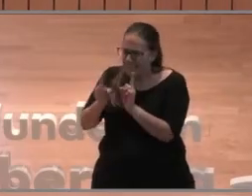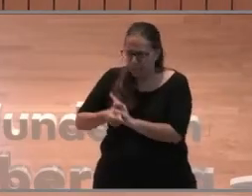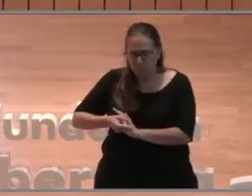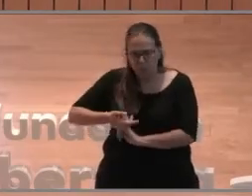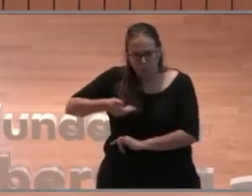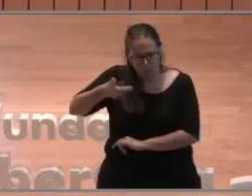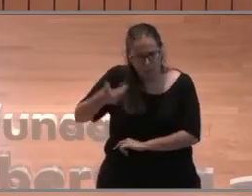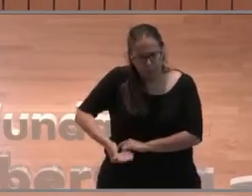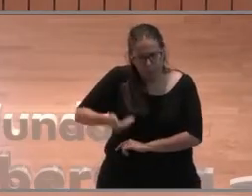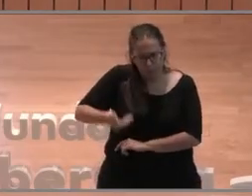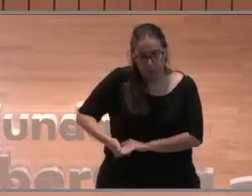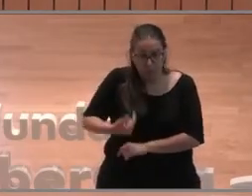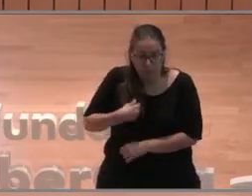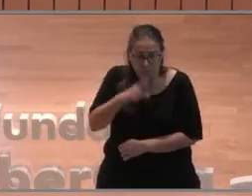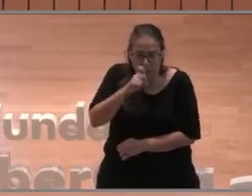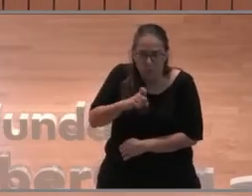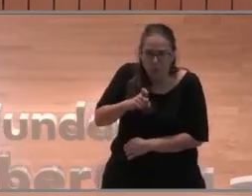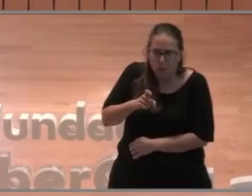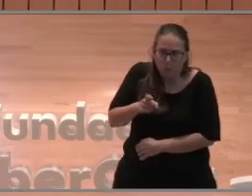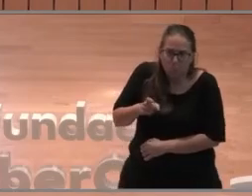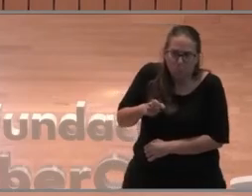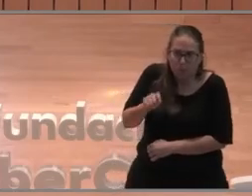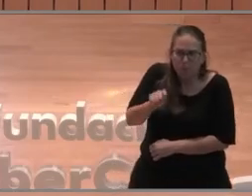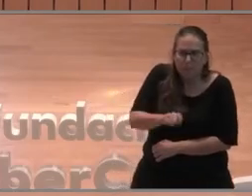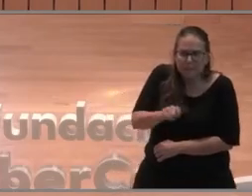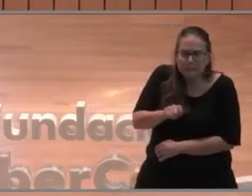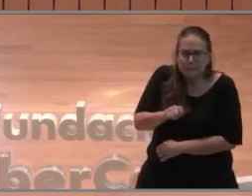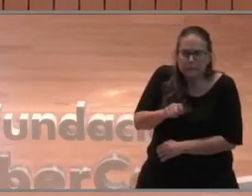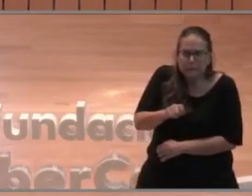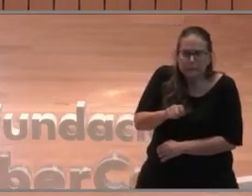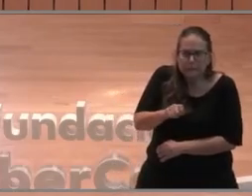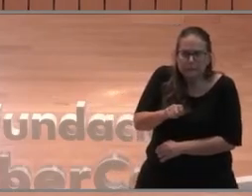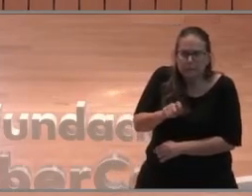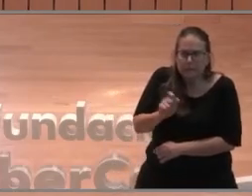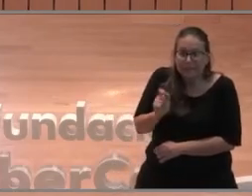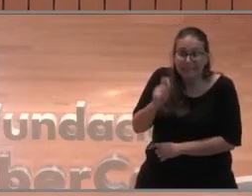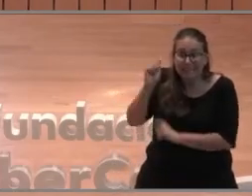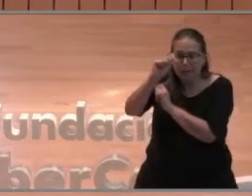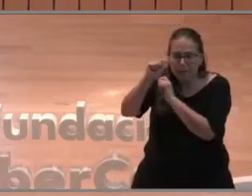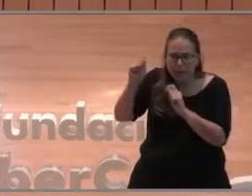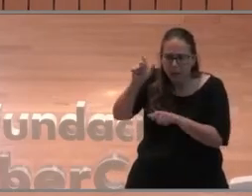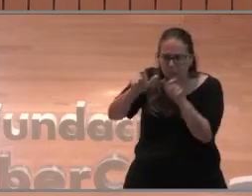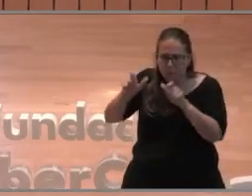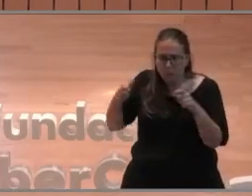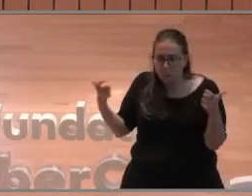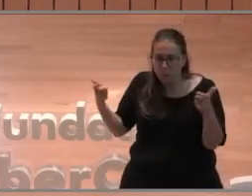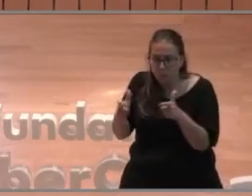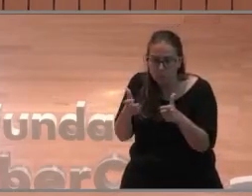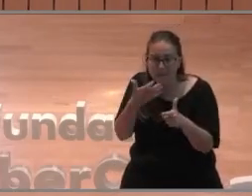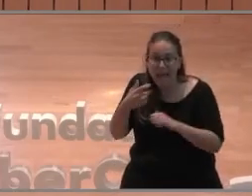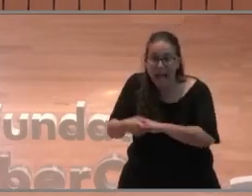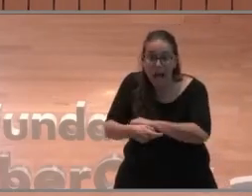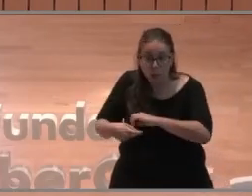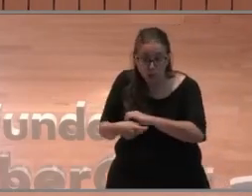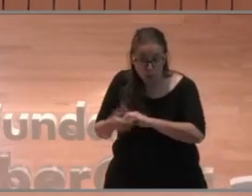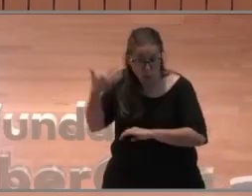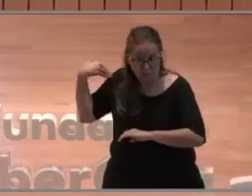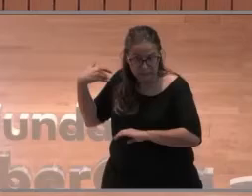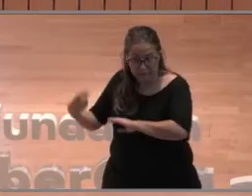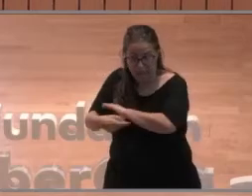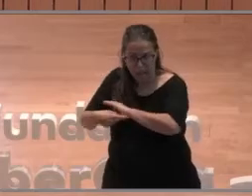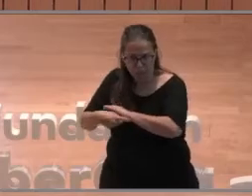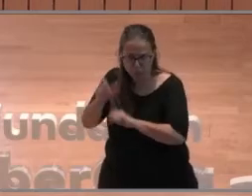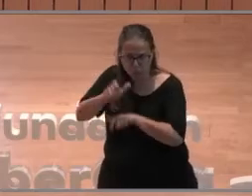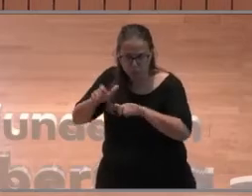importante, porque yo recuerdo, vamos al mes en que Zaragoza se quedaba con menos gente, que era agosto. Y en agosto sí